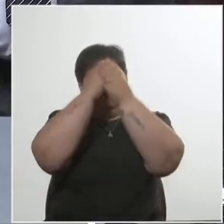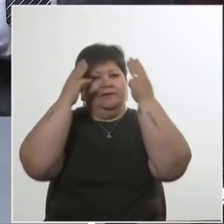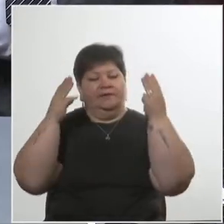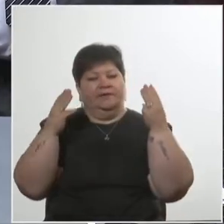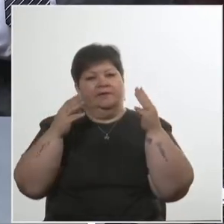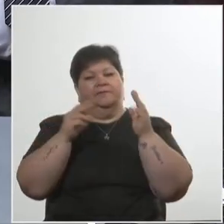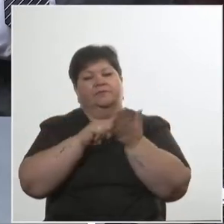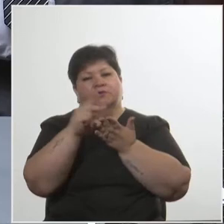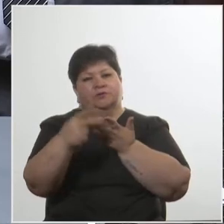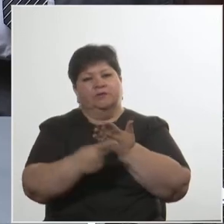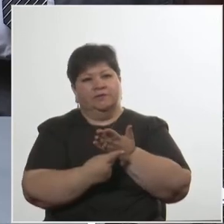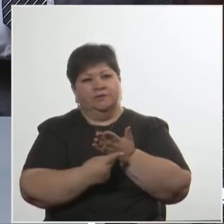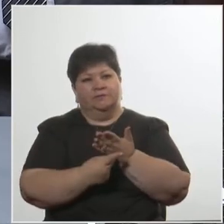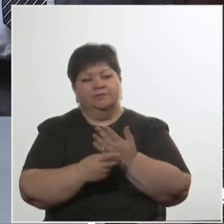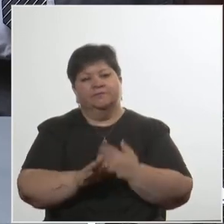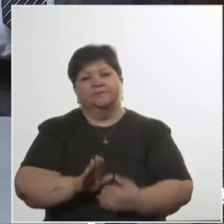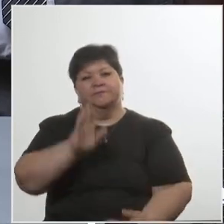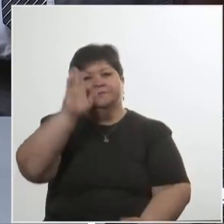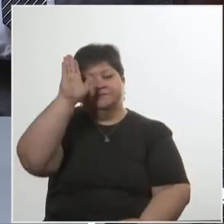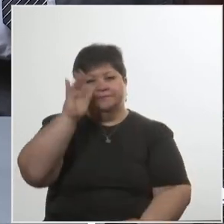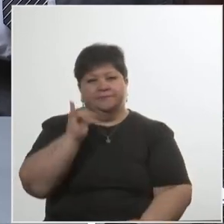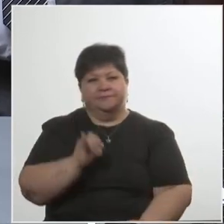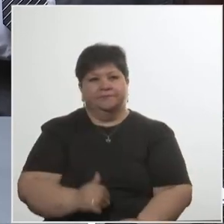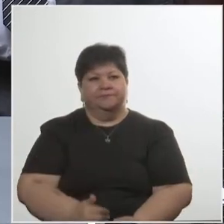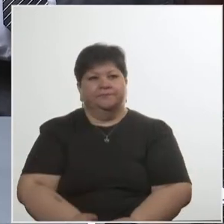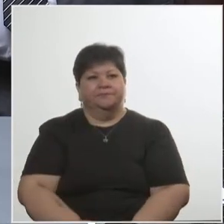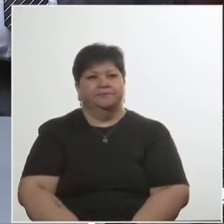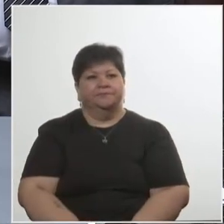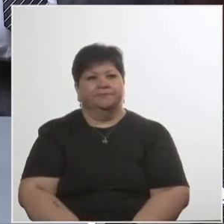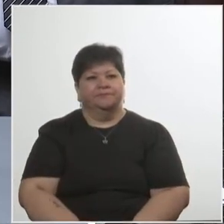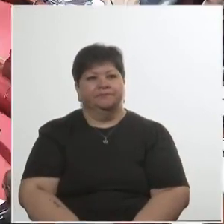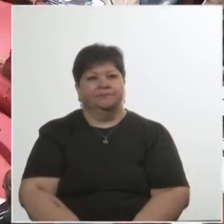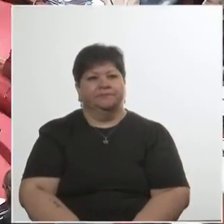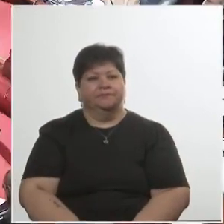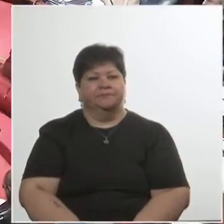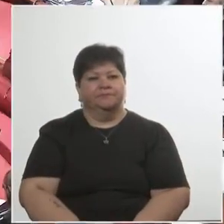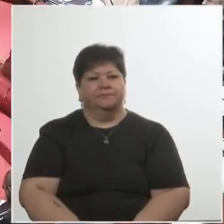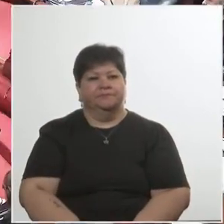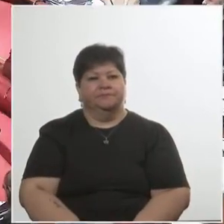del proyecto por la afirmativa sírvanse en expresar